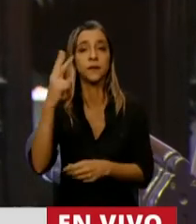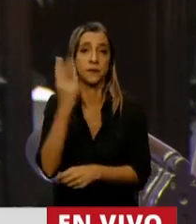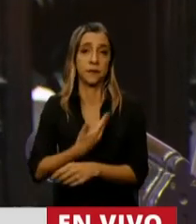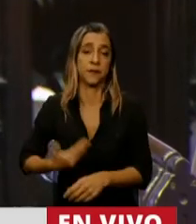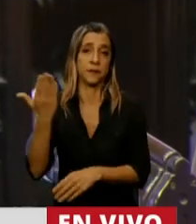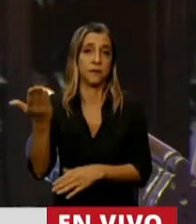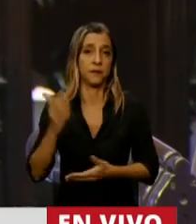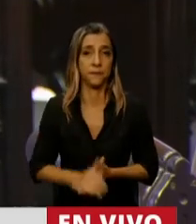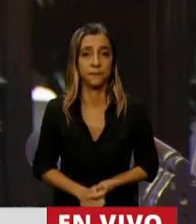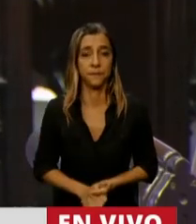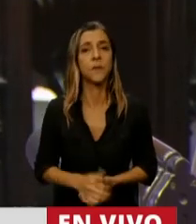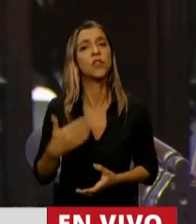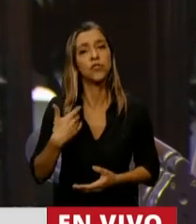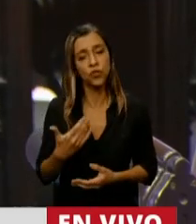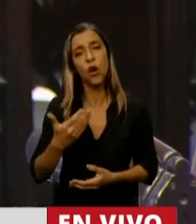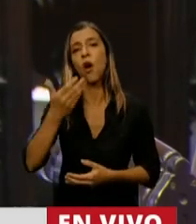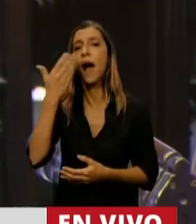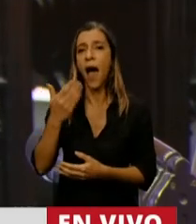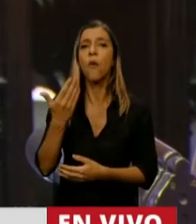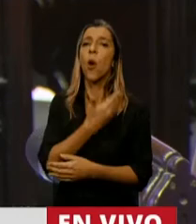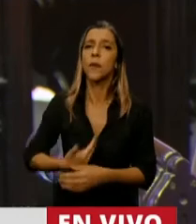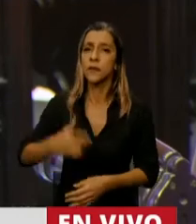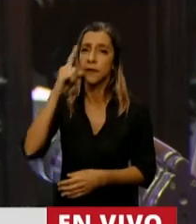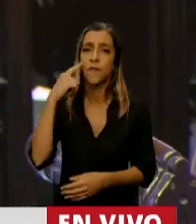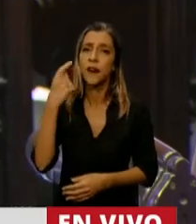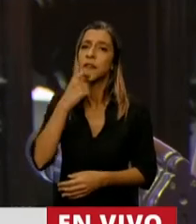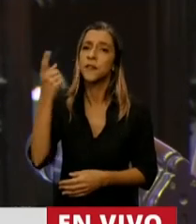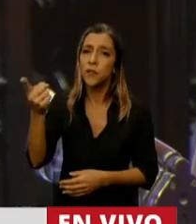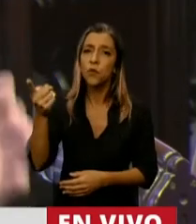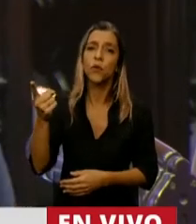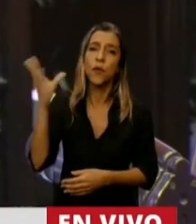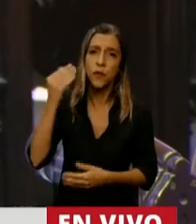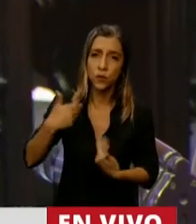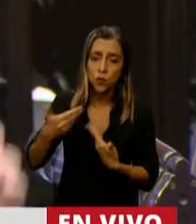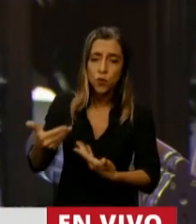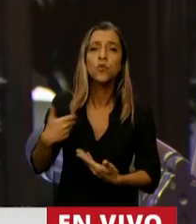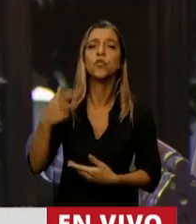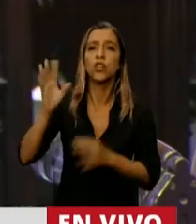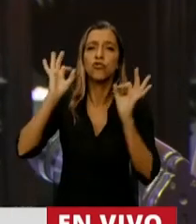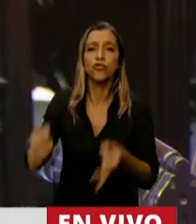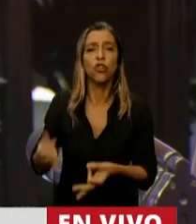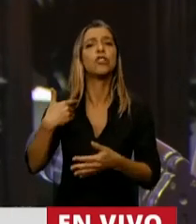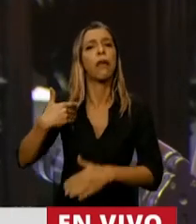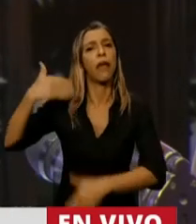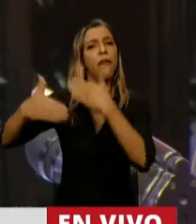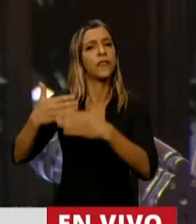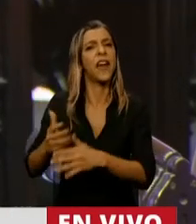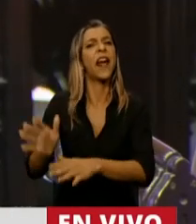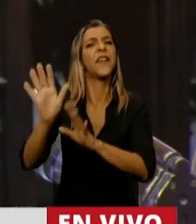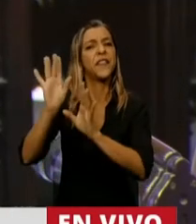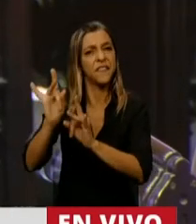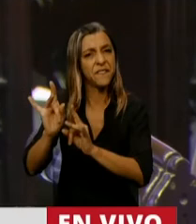vicepresidente. Yo le digo al presidente de la Nación, si me está escuchando, que crecer es doloroso pero necesario,